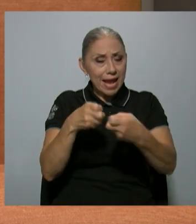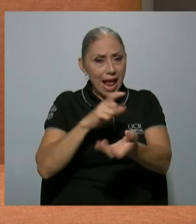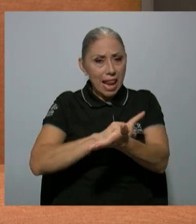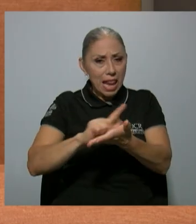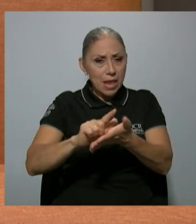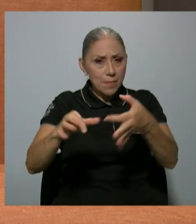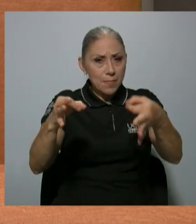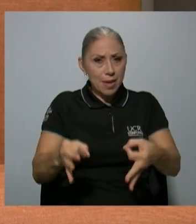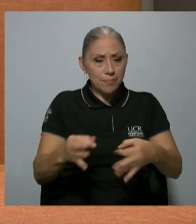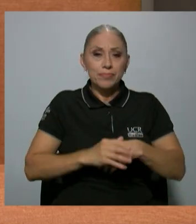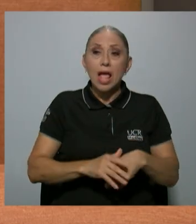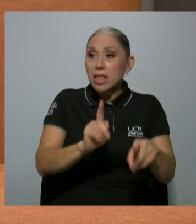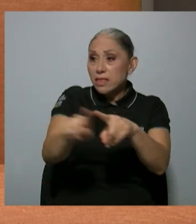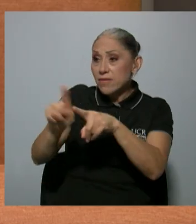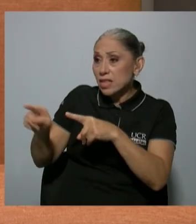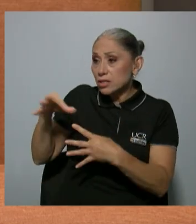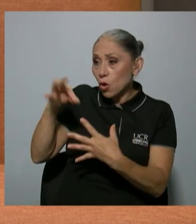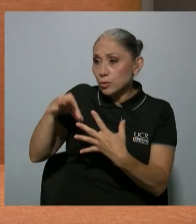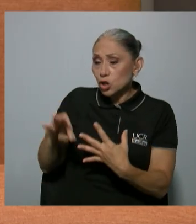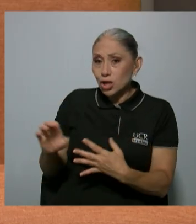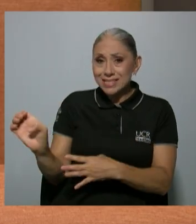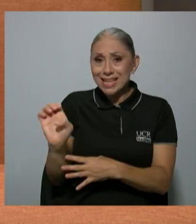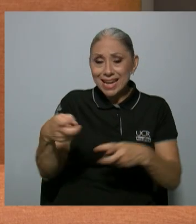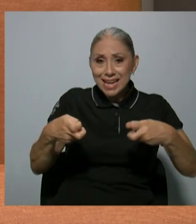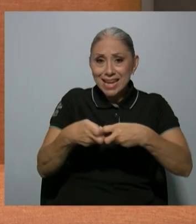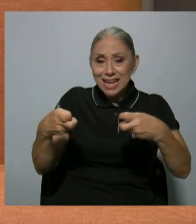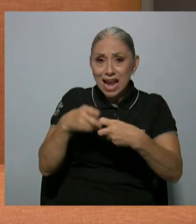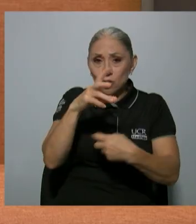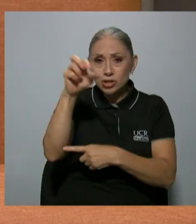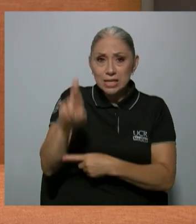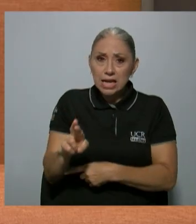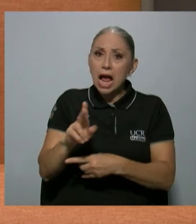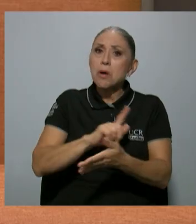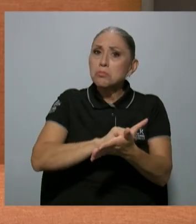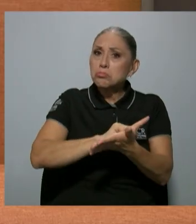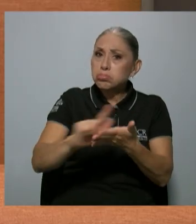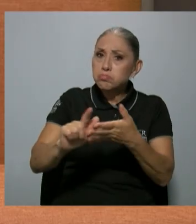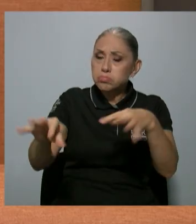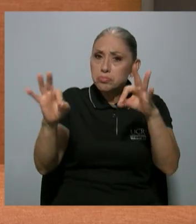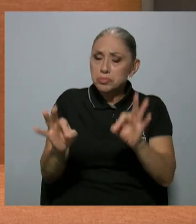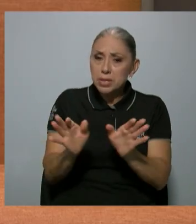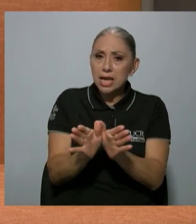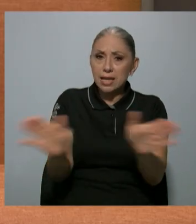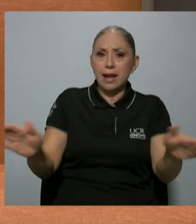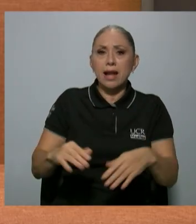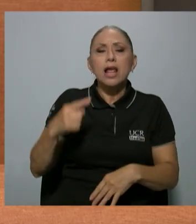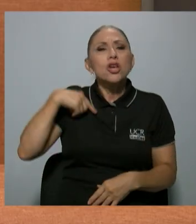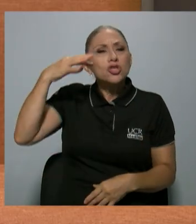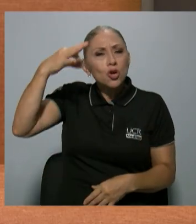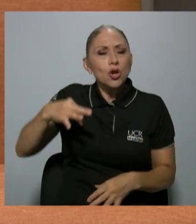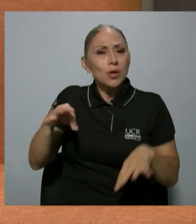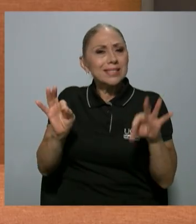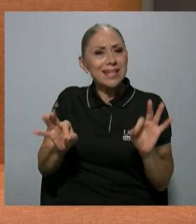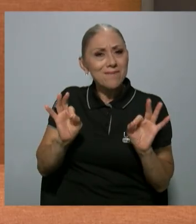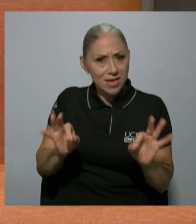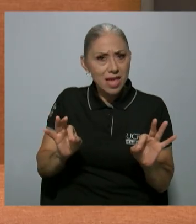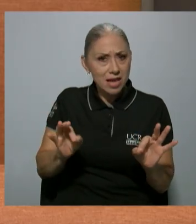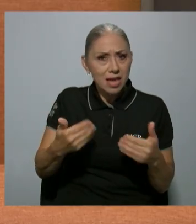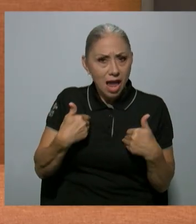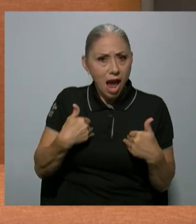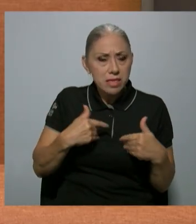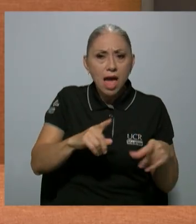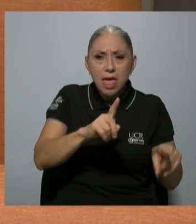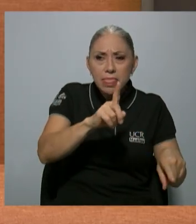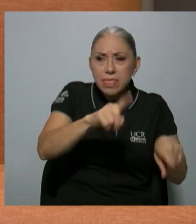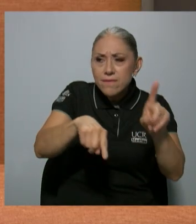La matriz eléctrica de Costa Rica en general es bastante limpia, y yo creo que está bien la diversificación